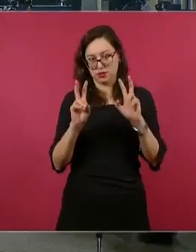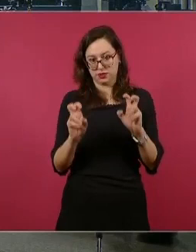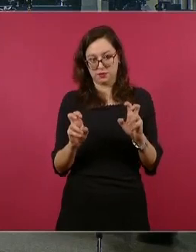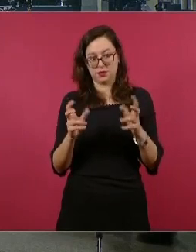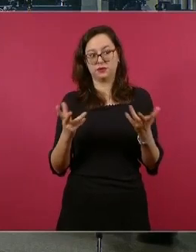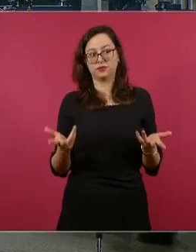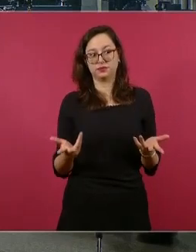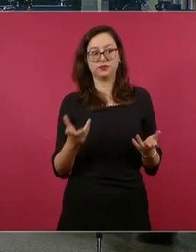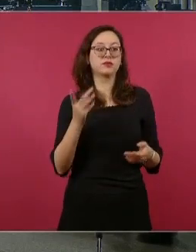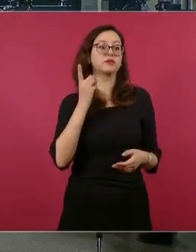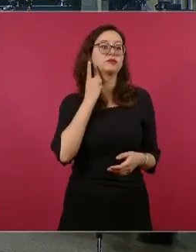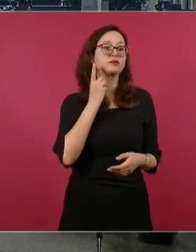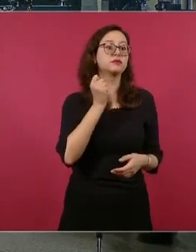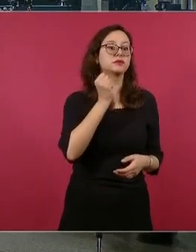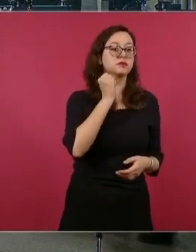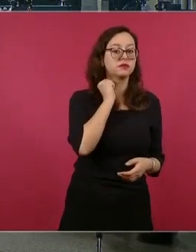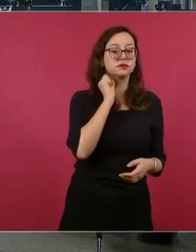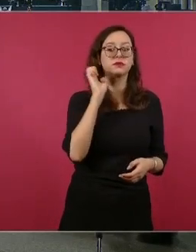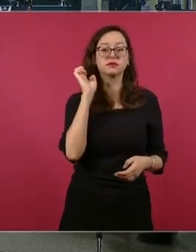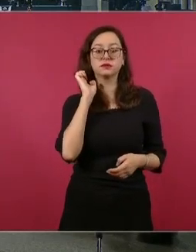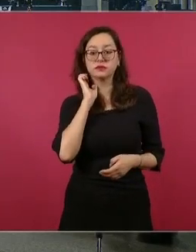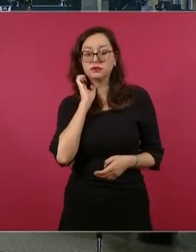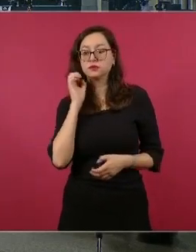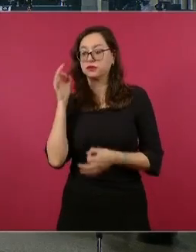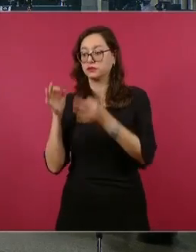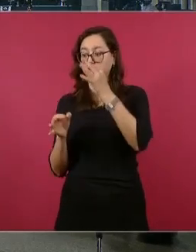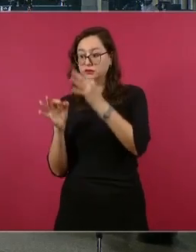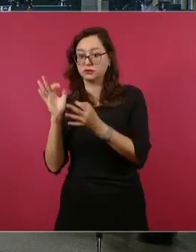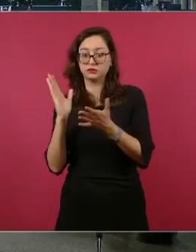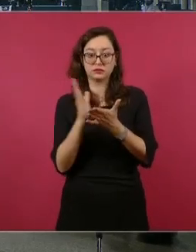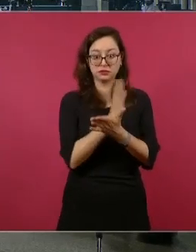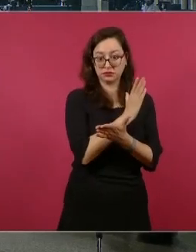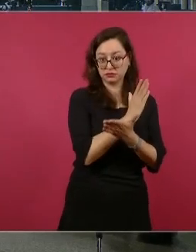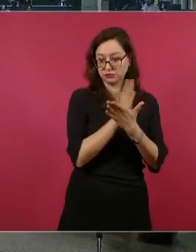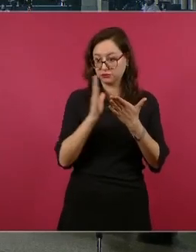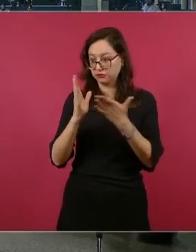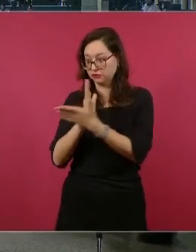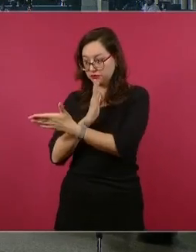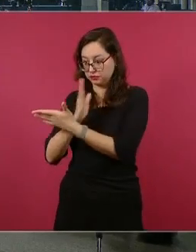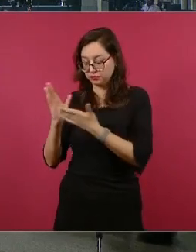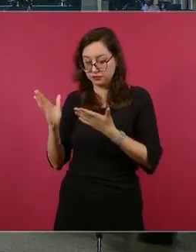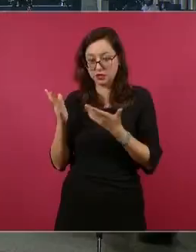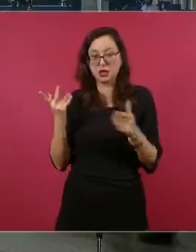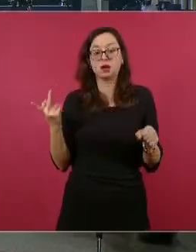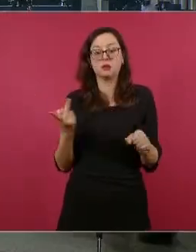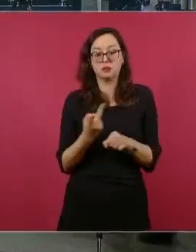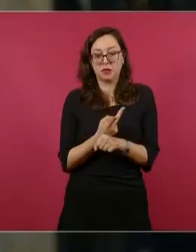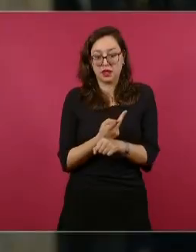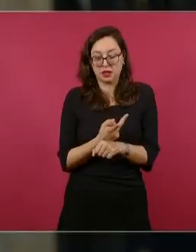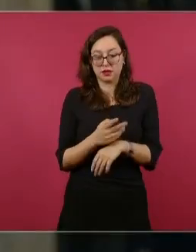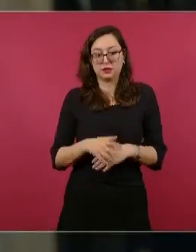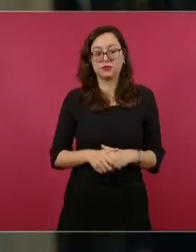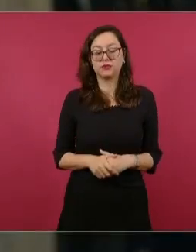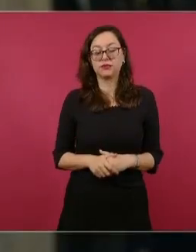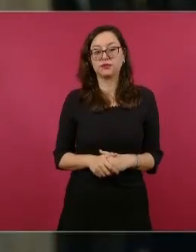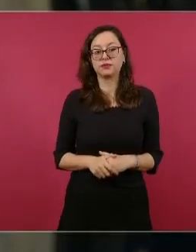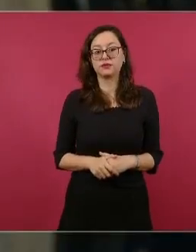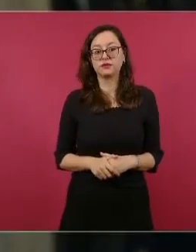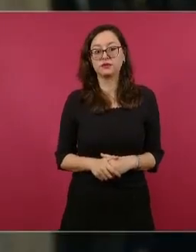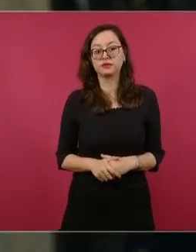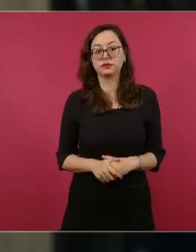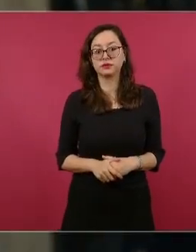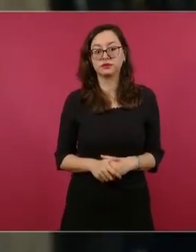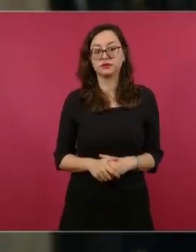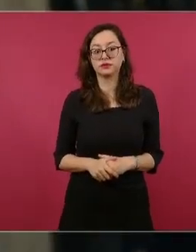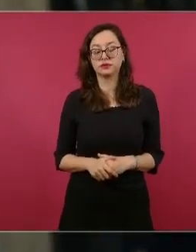poderes o no, en el asunto ya lo adelantaba usted hace unos días el tema de cómo queda configurada la oposición. Si ve que después de esta elección